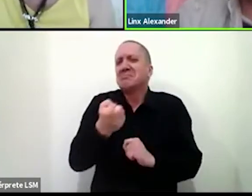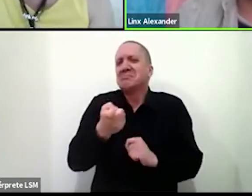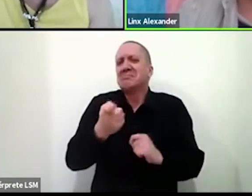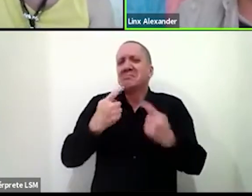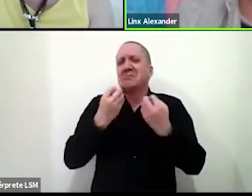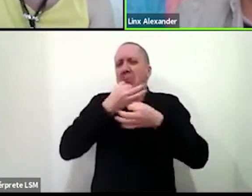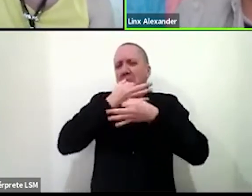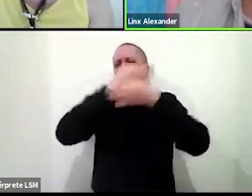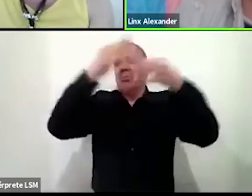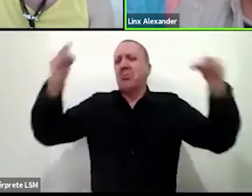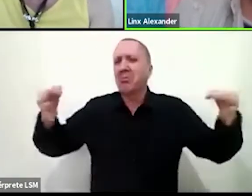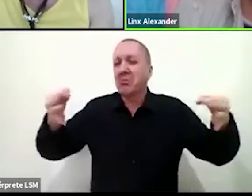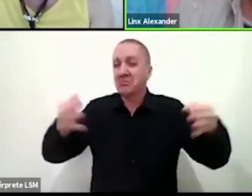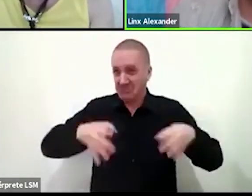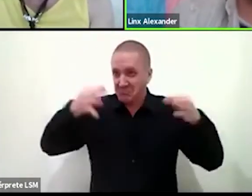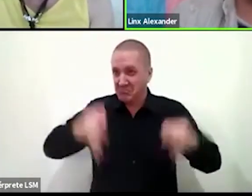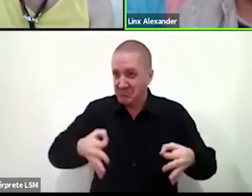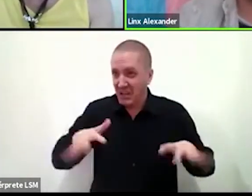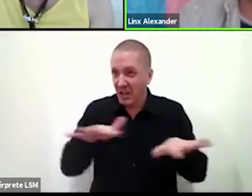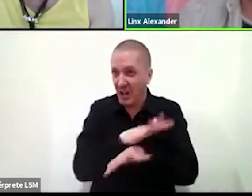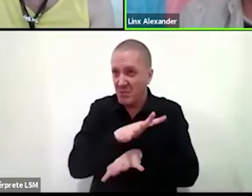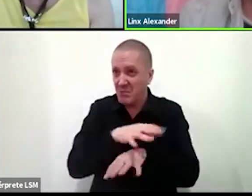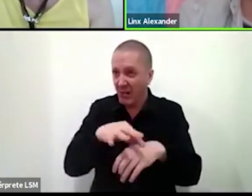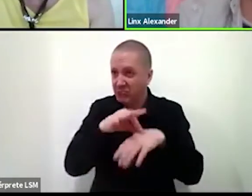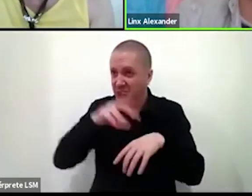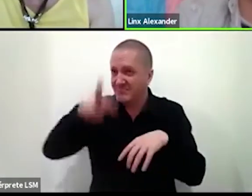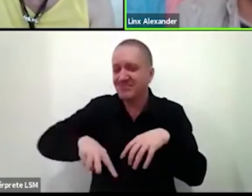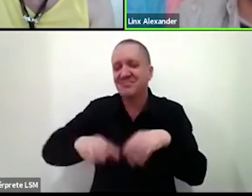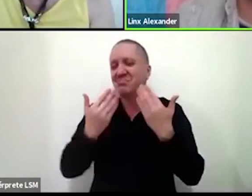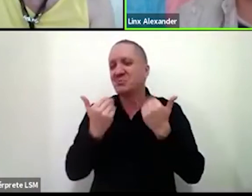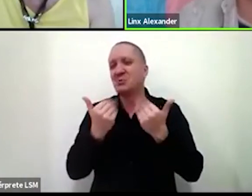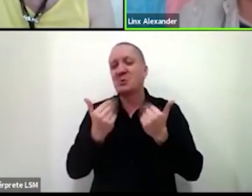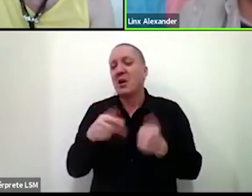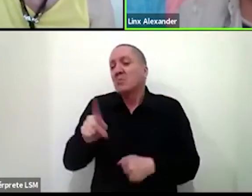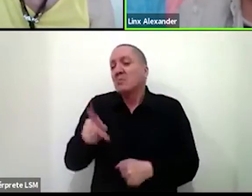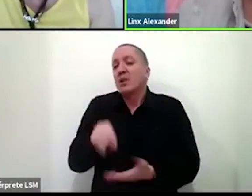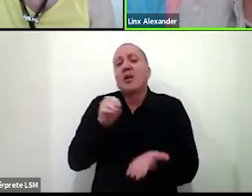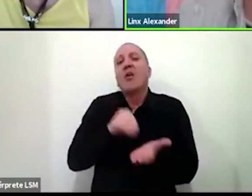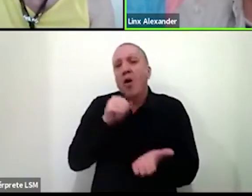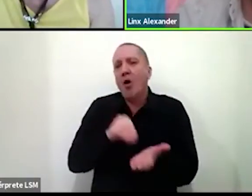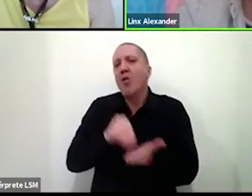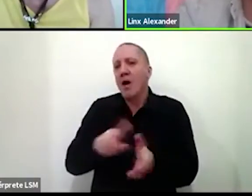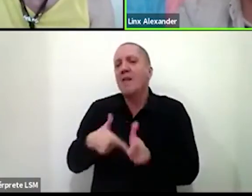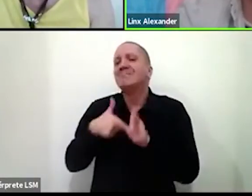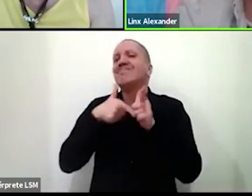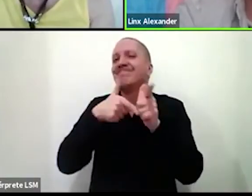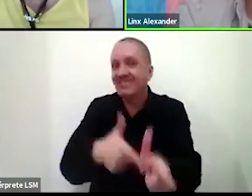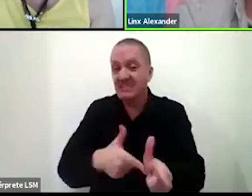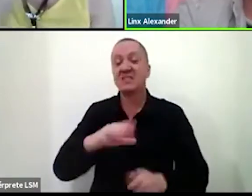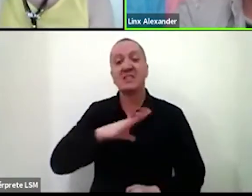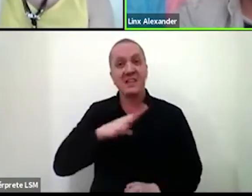real en los casos de discriminación, ya que después del comunicado se siguen dando, incluso han incrementado los